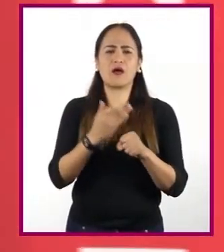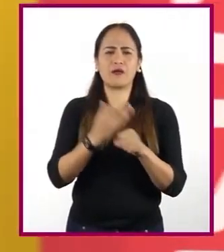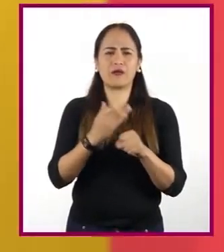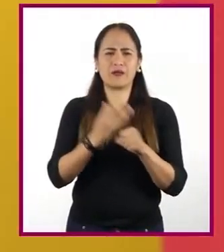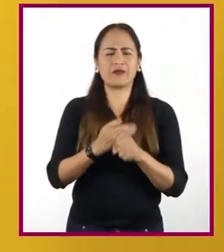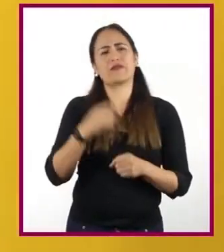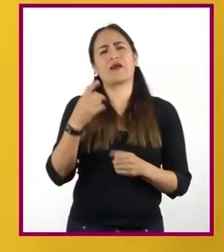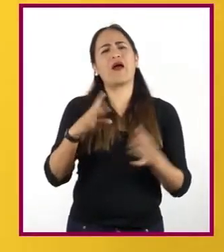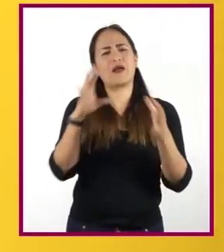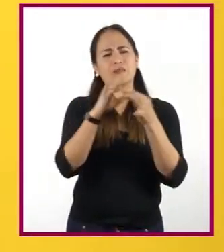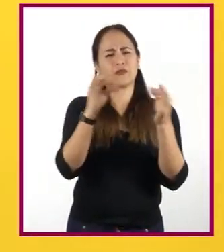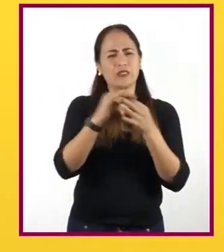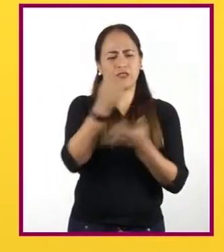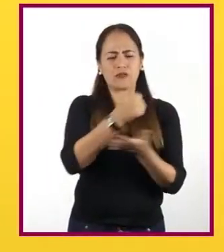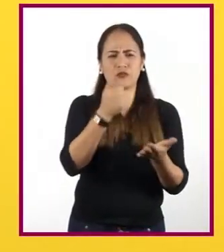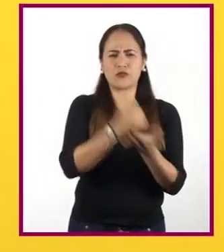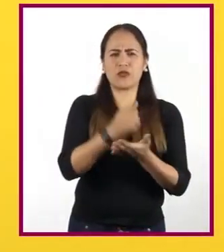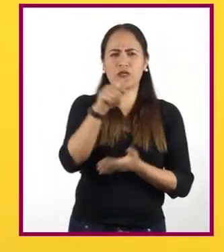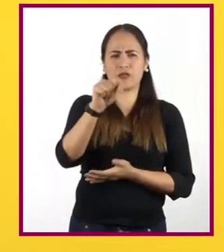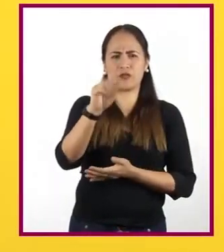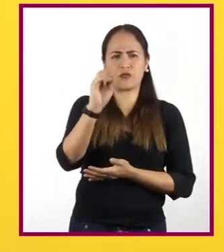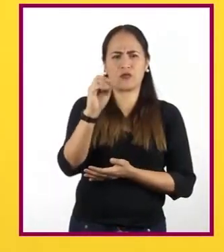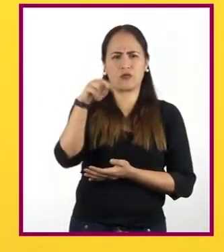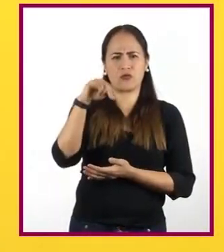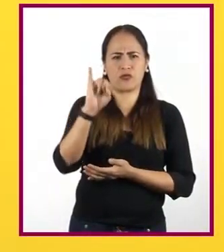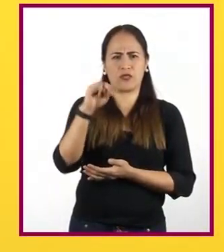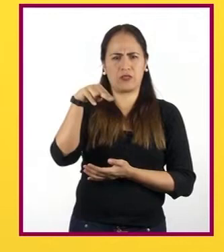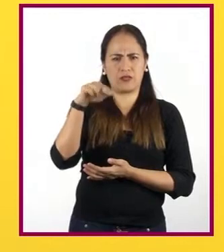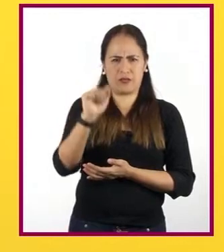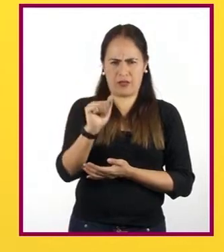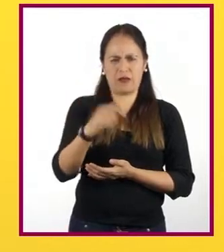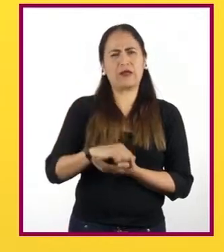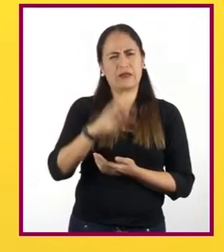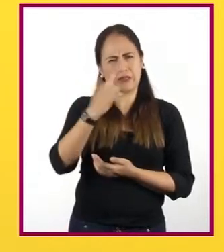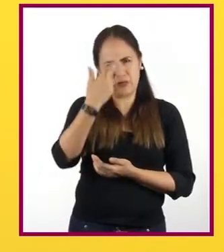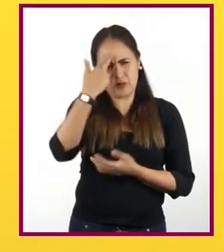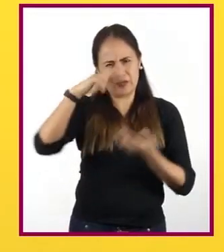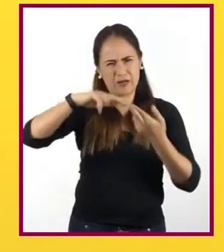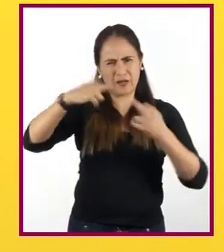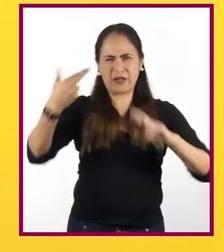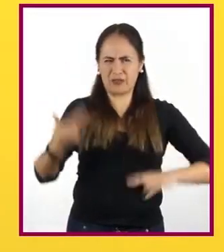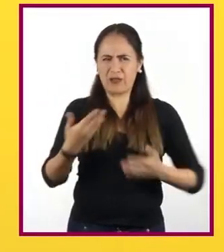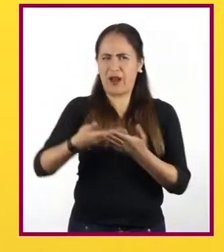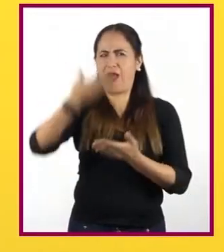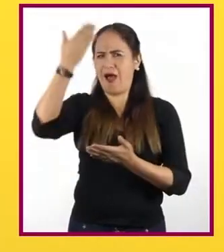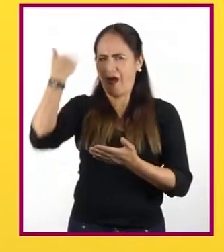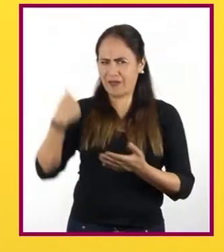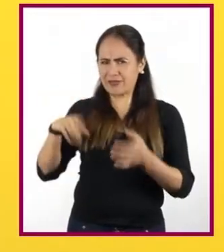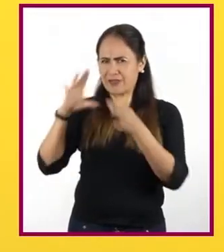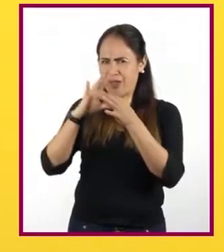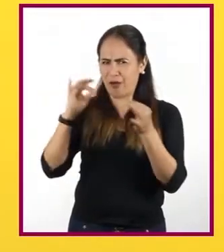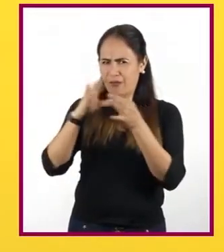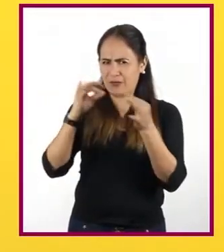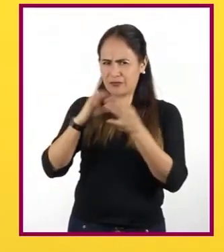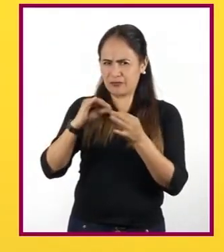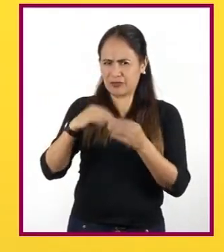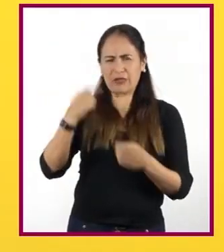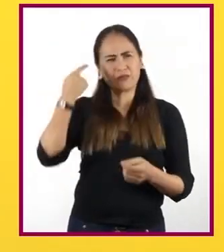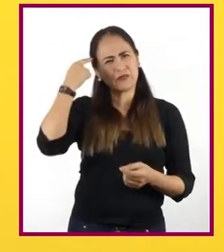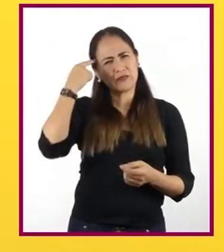siguiente descripción de Toniná. Traten de relacionar la lectura con lo que han visto en sesiones anteriores.